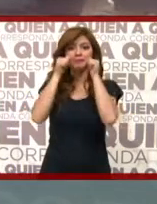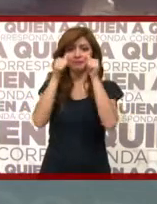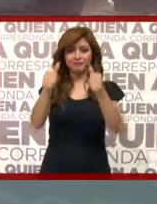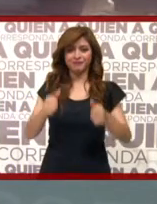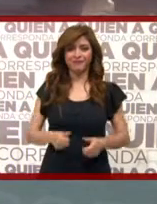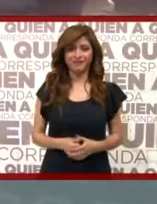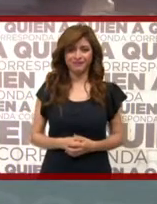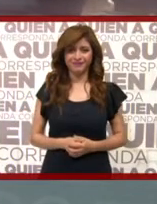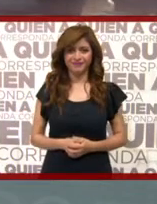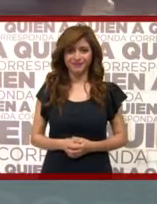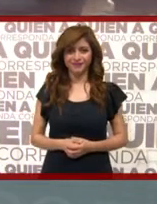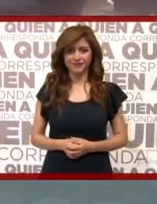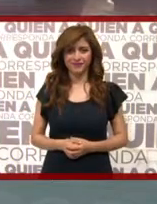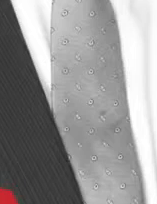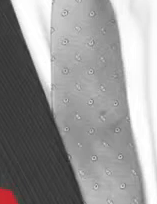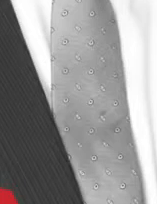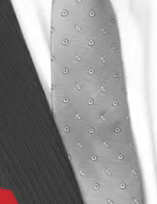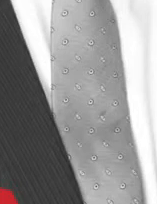cerca de ti.